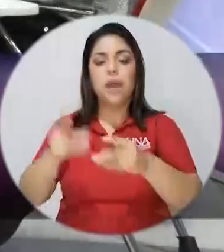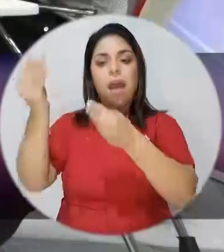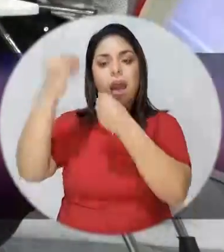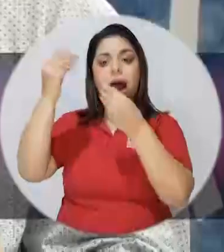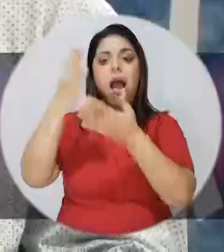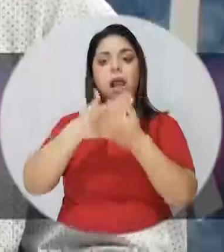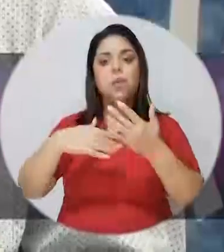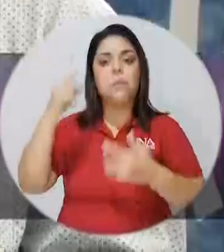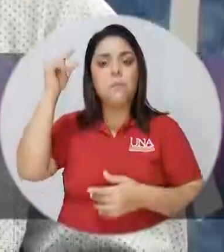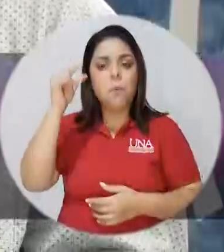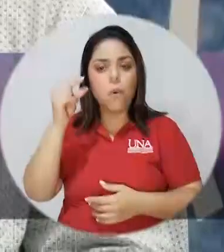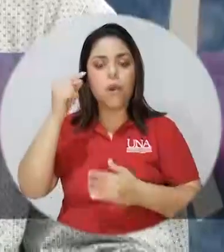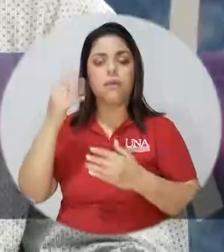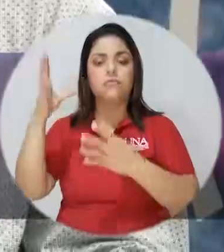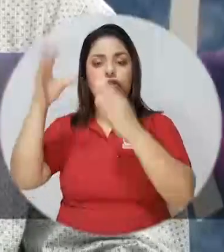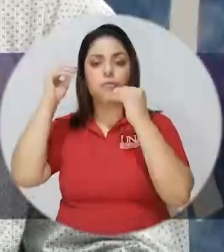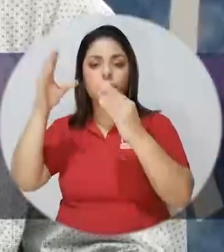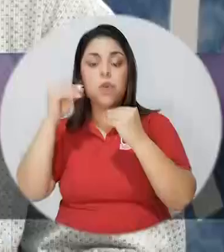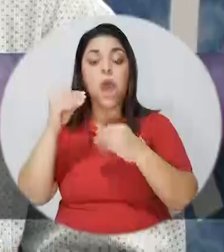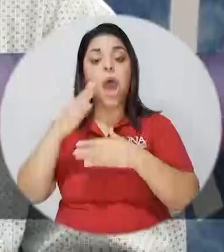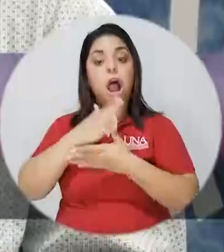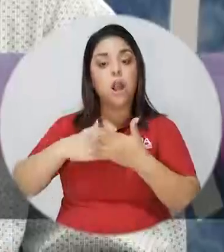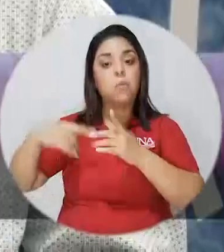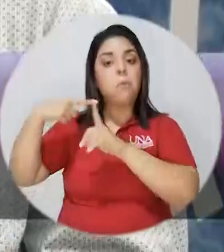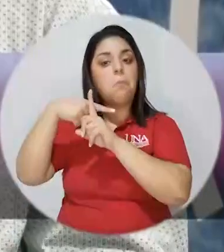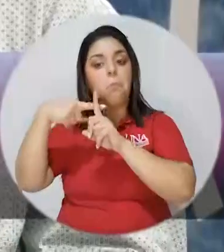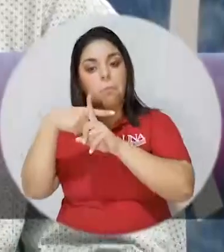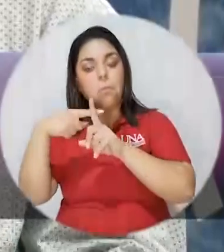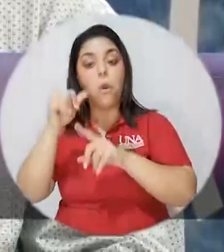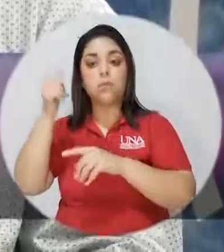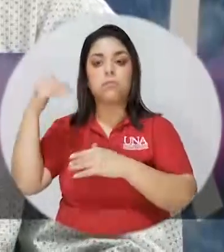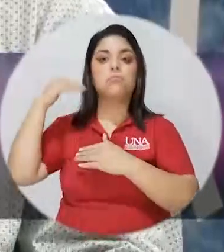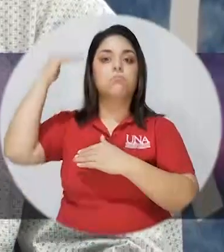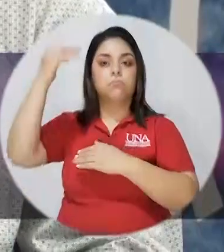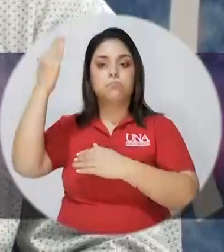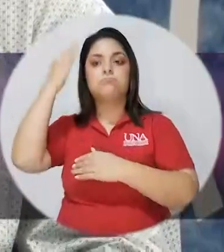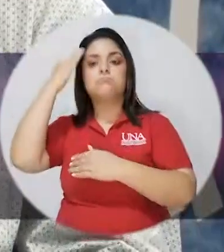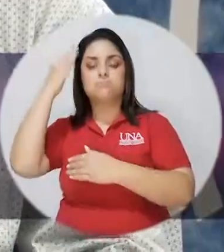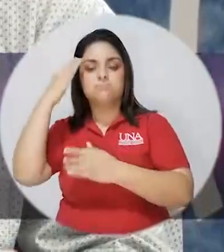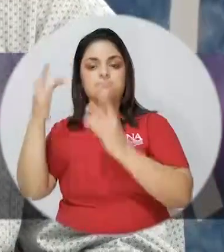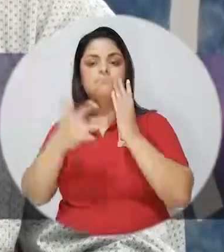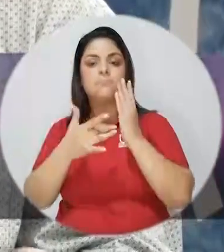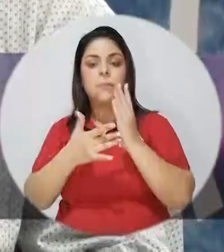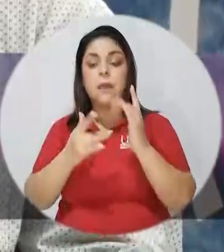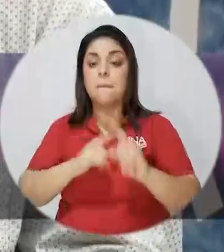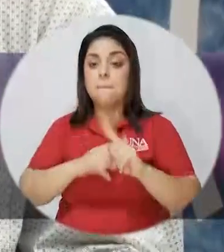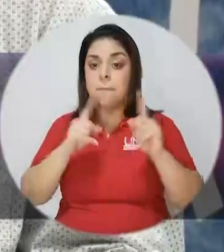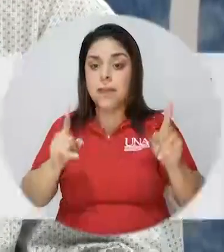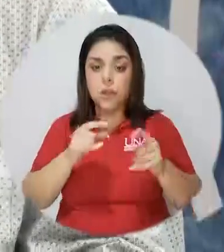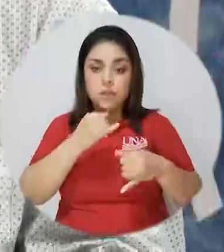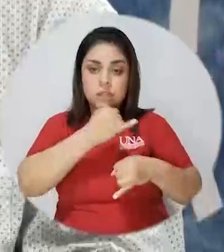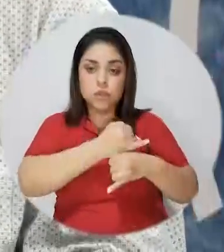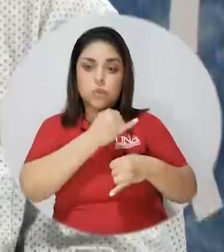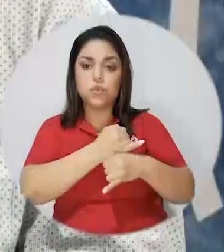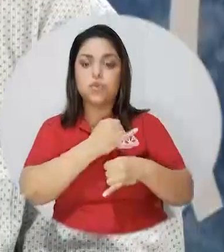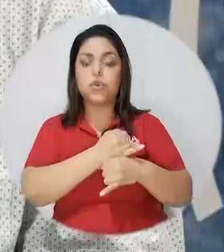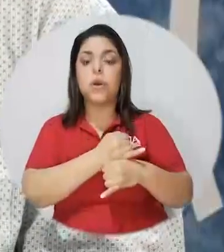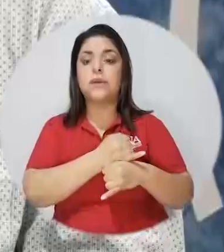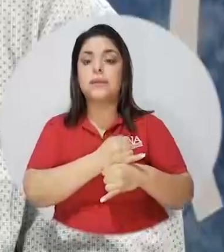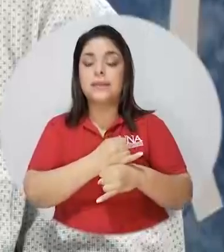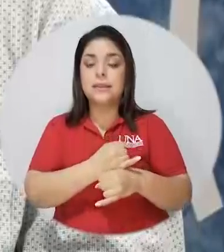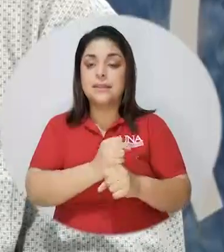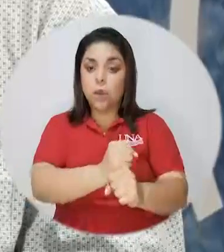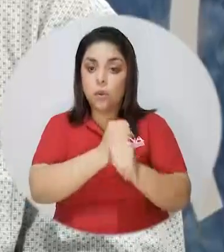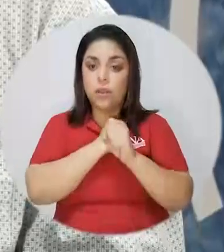baja, además de esa formación, además de las facilidades de acceso a herramientas tecnológicas de la institución como tal, el tema de la